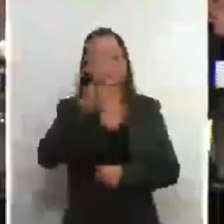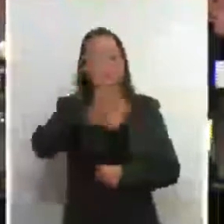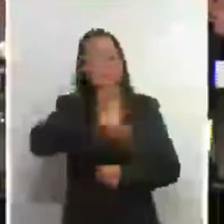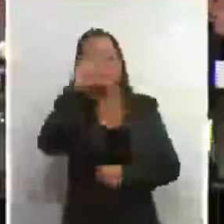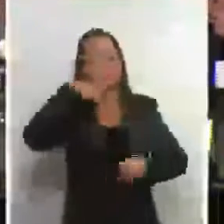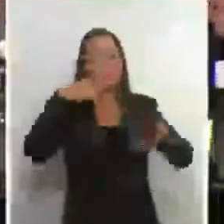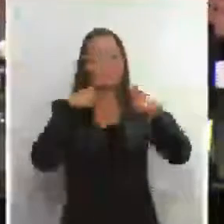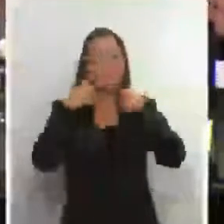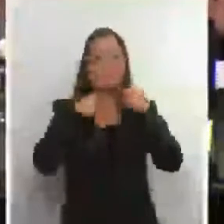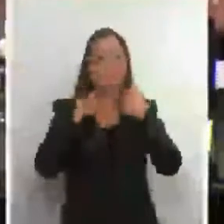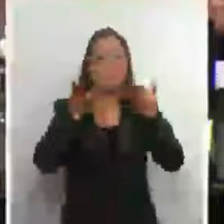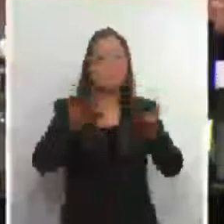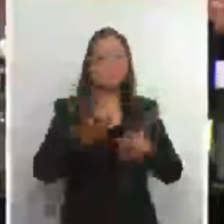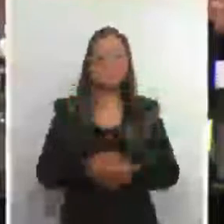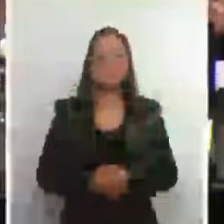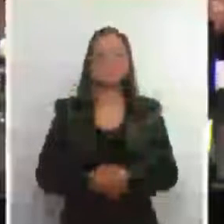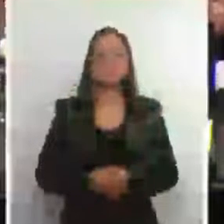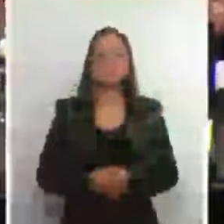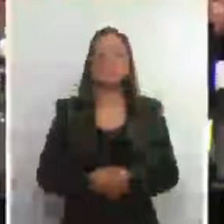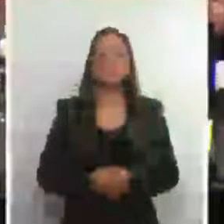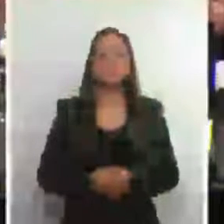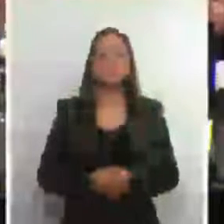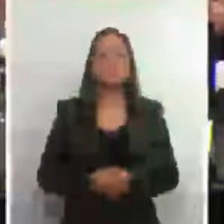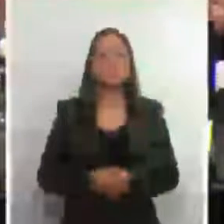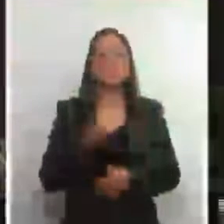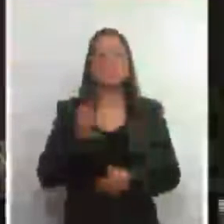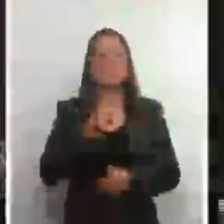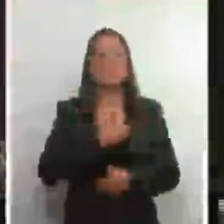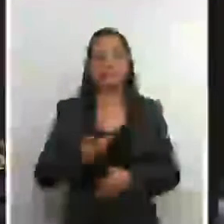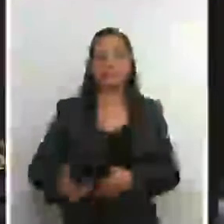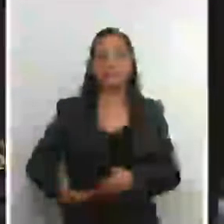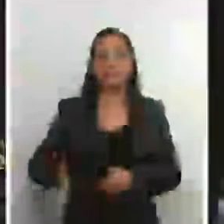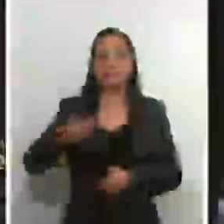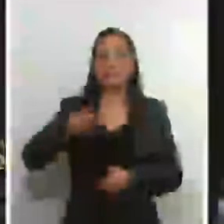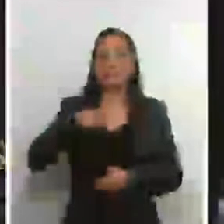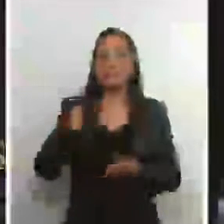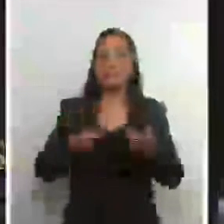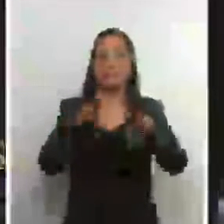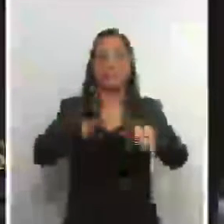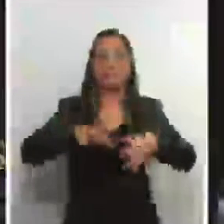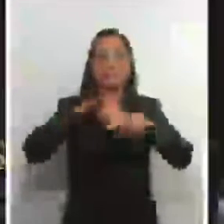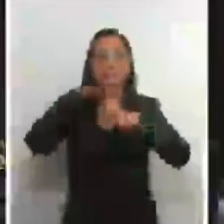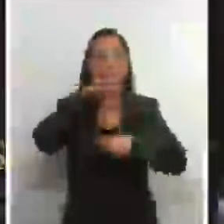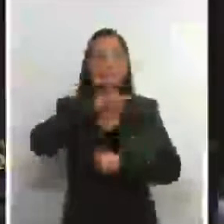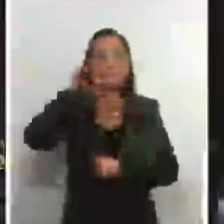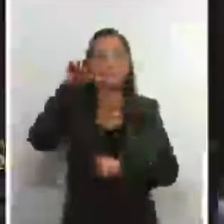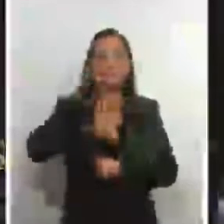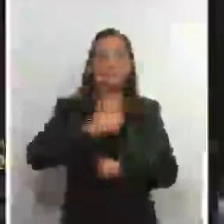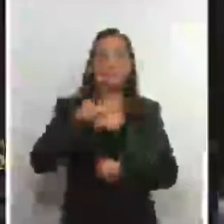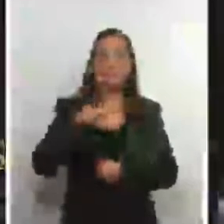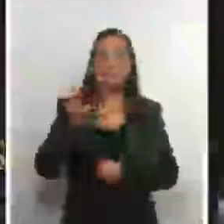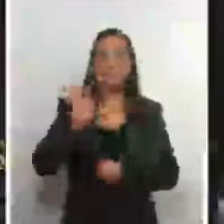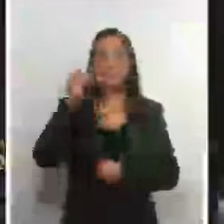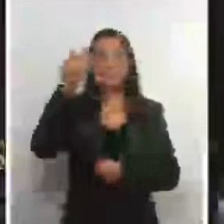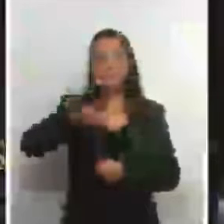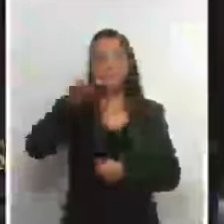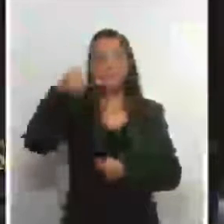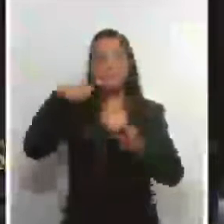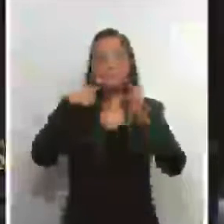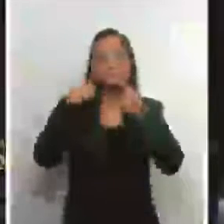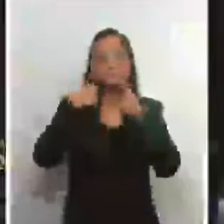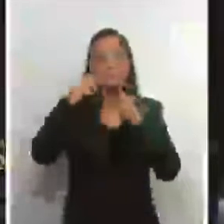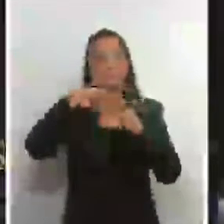se admite a discusión. Con instrucciones de la Presidencia, en votación económica se consulta a la Asamblea si se admite a